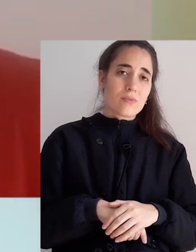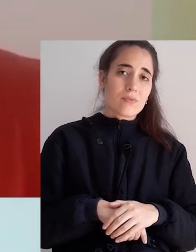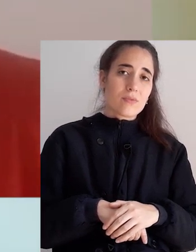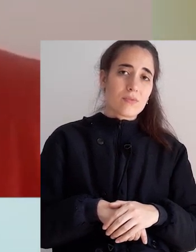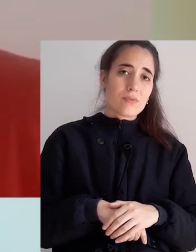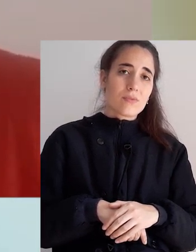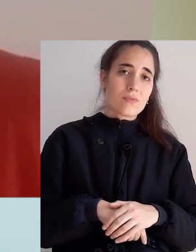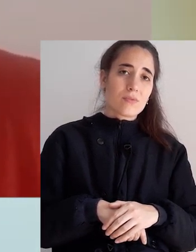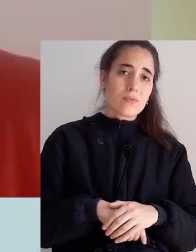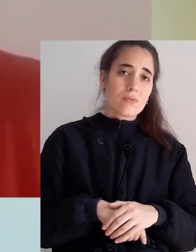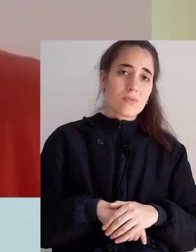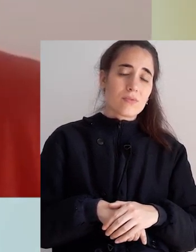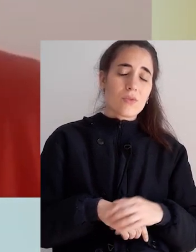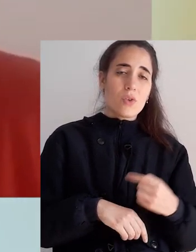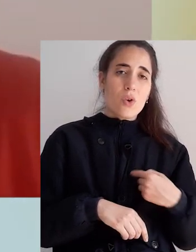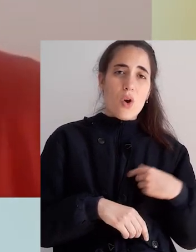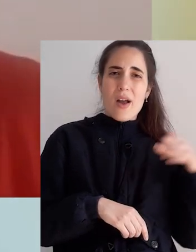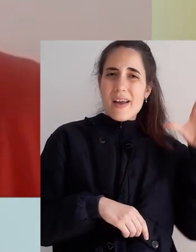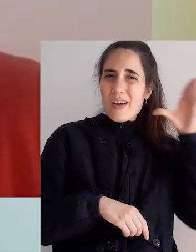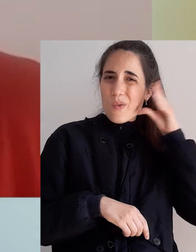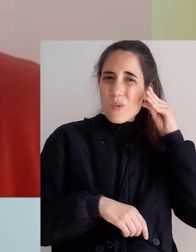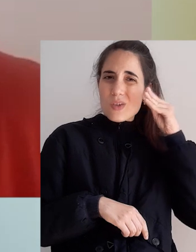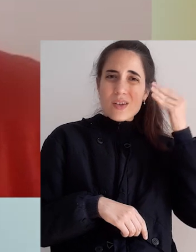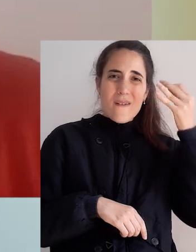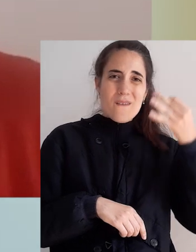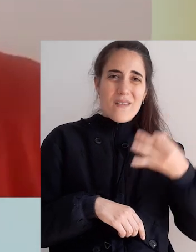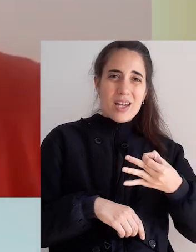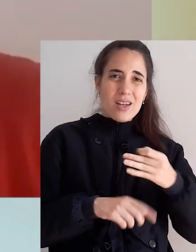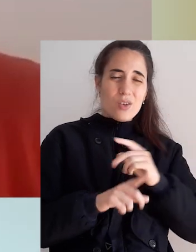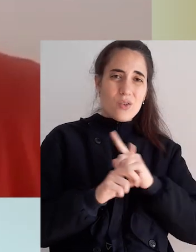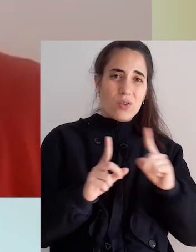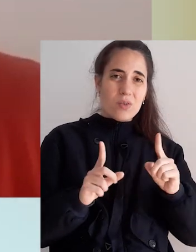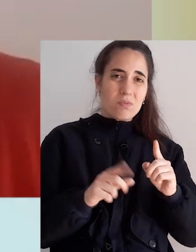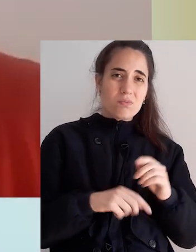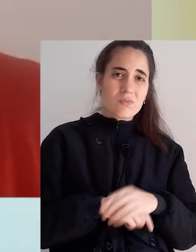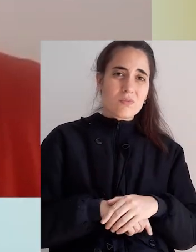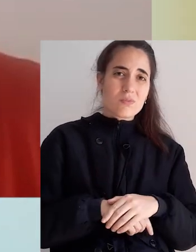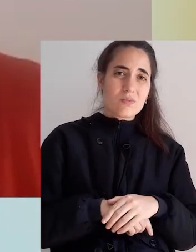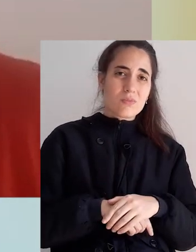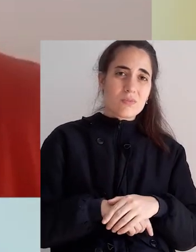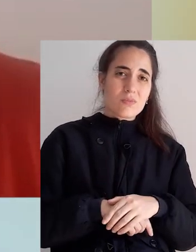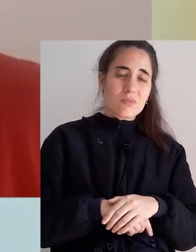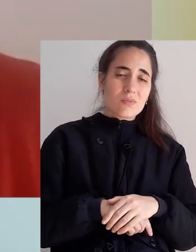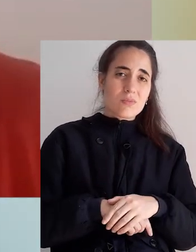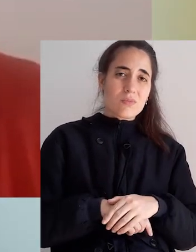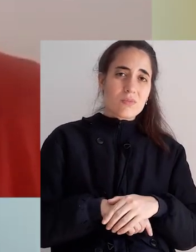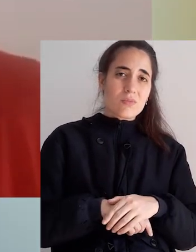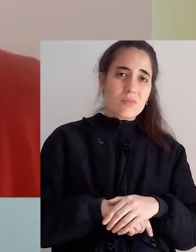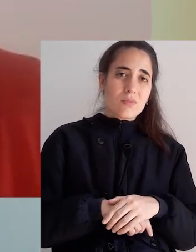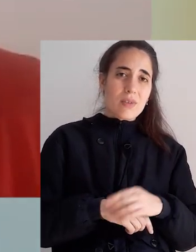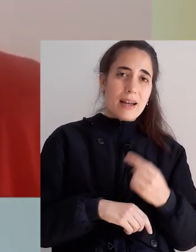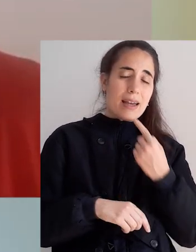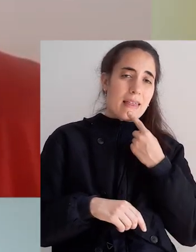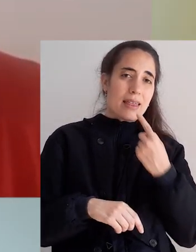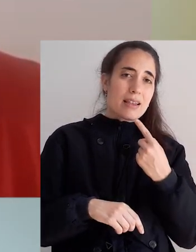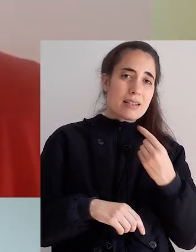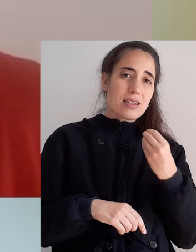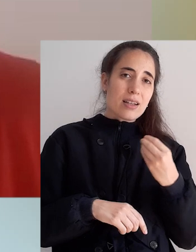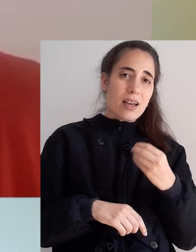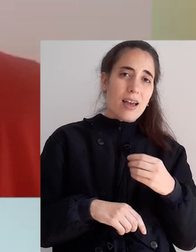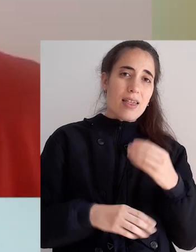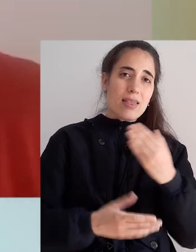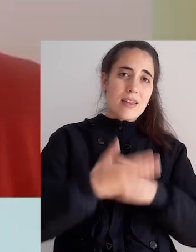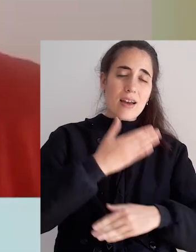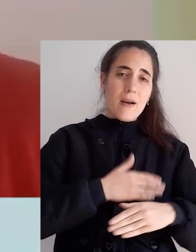las que se va a votar diputados y senadores nacionales y provinciales para la renovación de las cámaras, yo